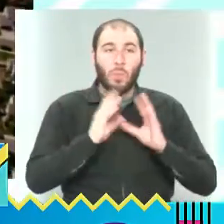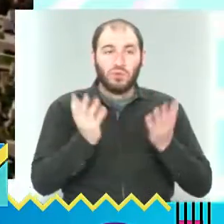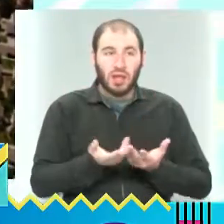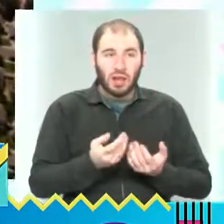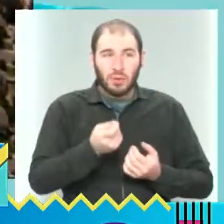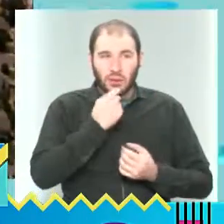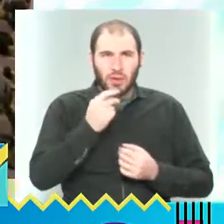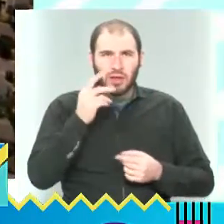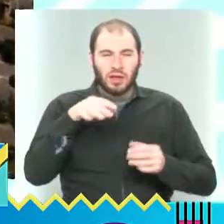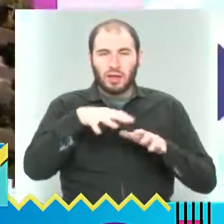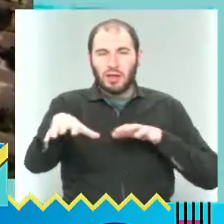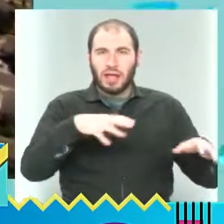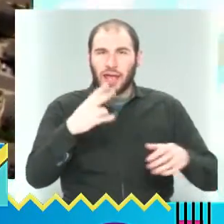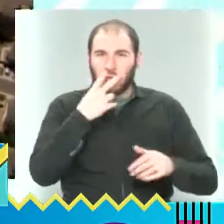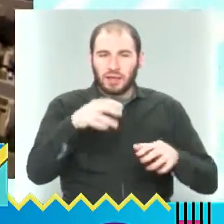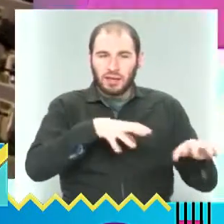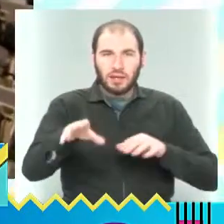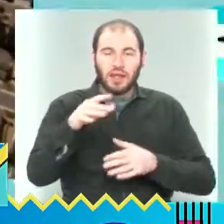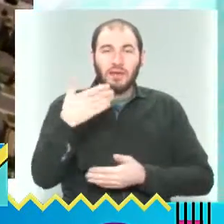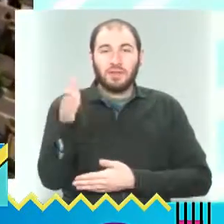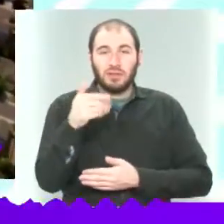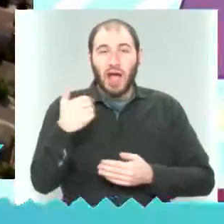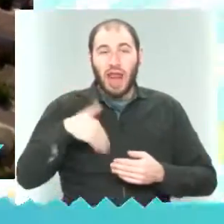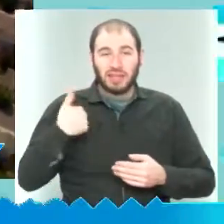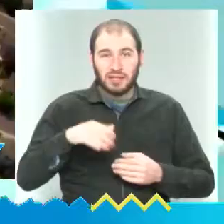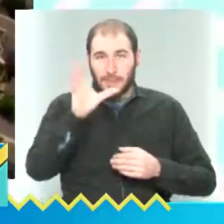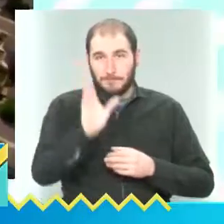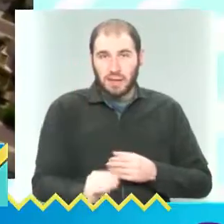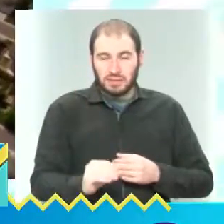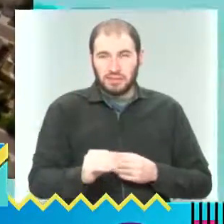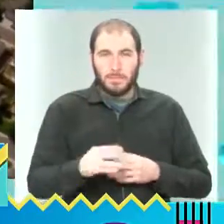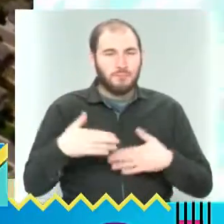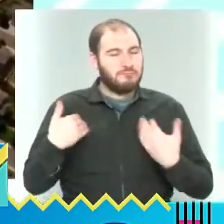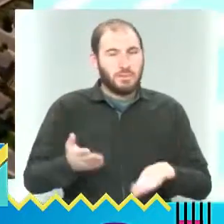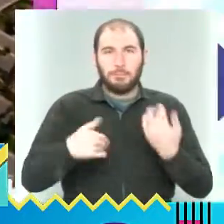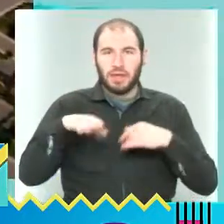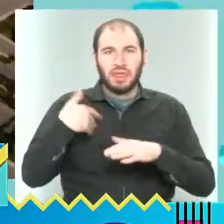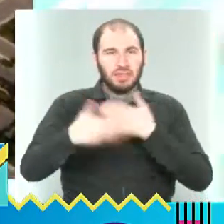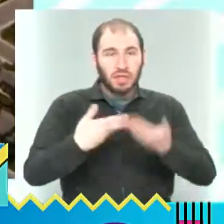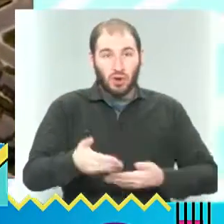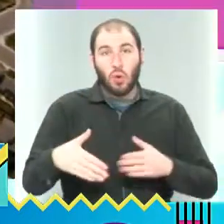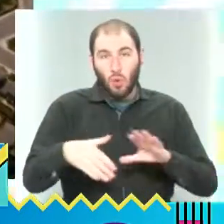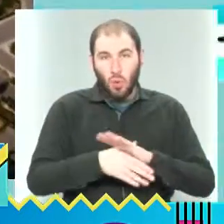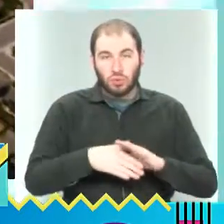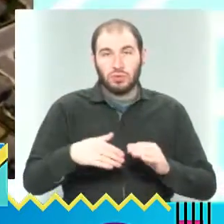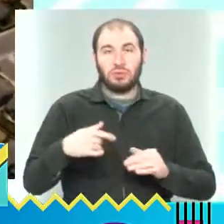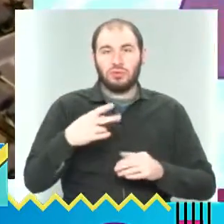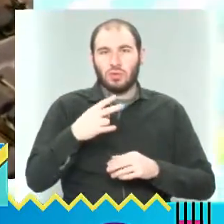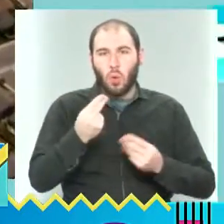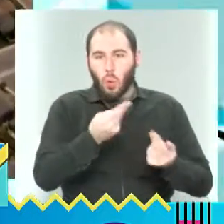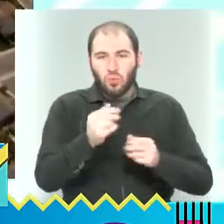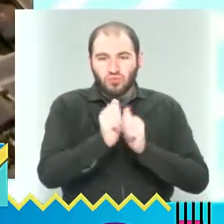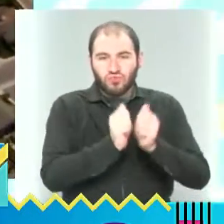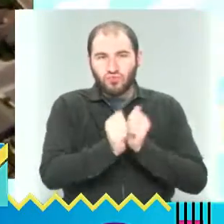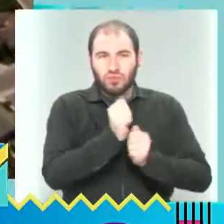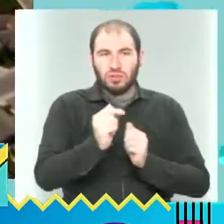Cuando uno mira la distribución de la capacidad de energía eólica, Argentina es uno de los países favorecidos para el desarrollo justamente de todas estas